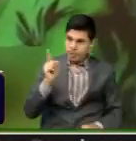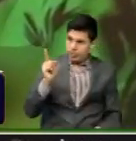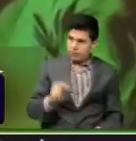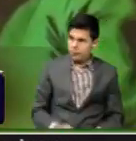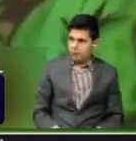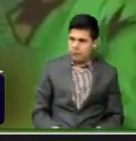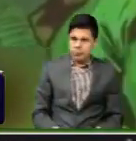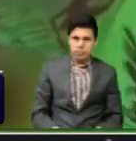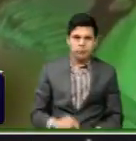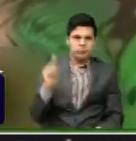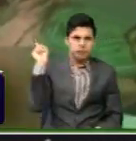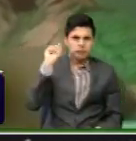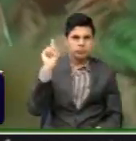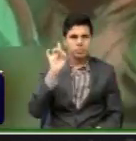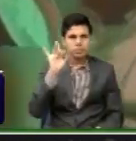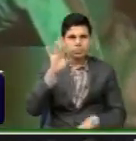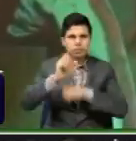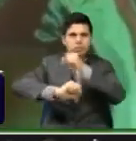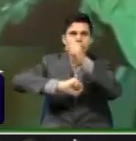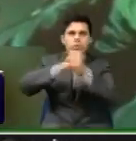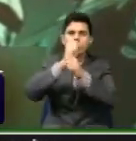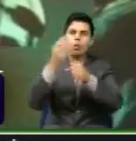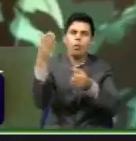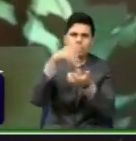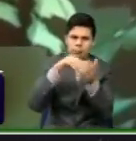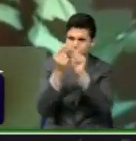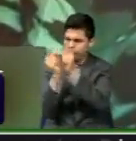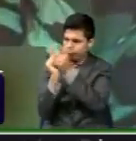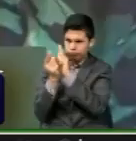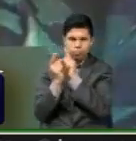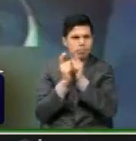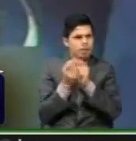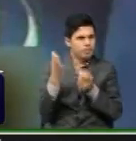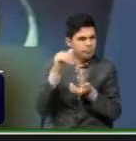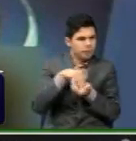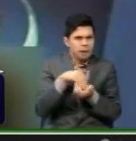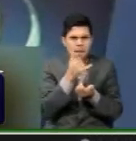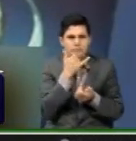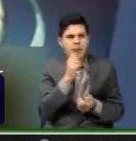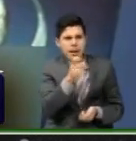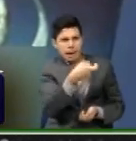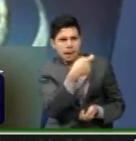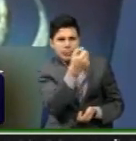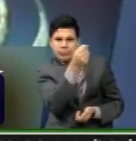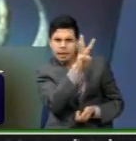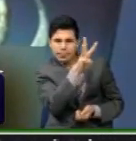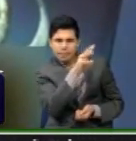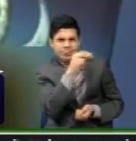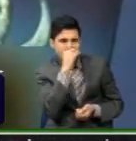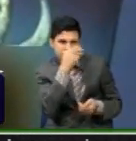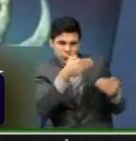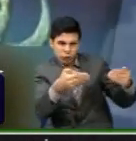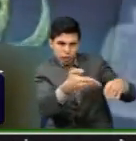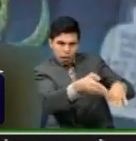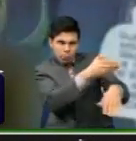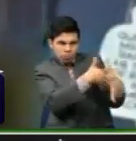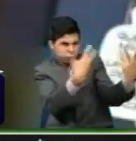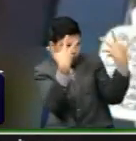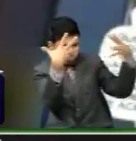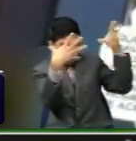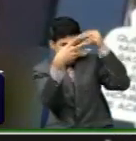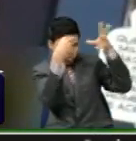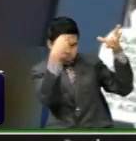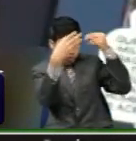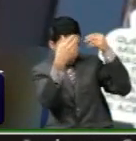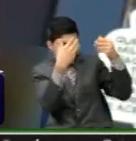Después de 15 años vuelven a encontrarse con el único deseo de hacer justicia y acabar con el G13, organización que desde niño los entrenó, controló,